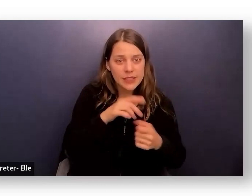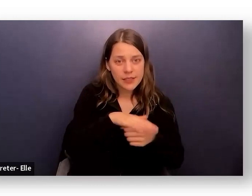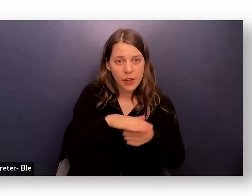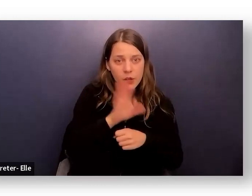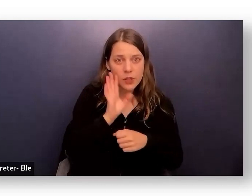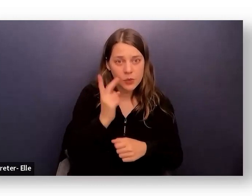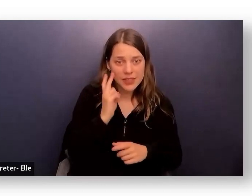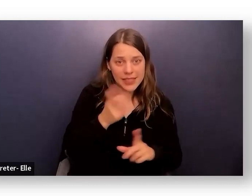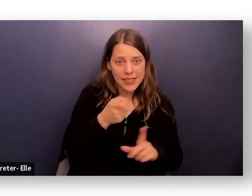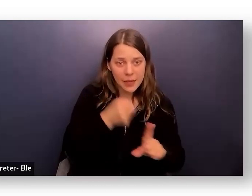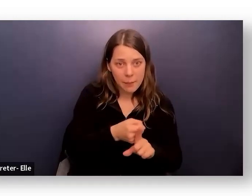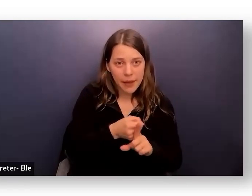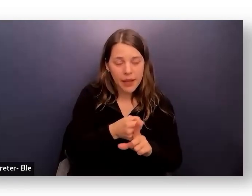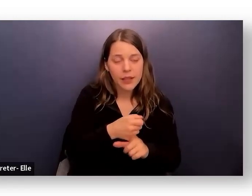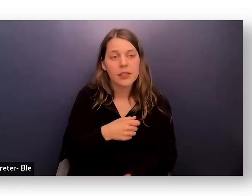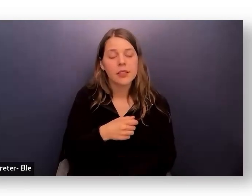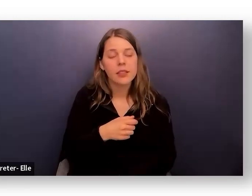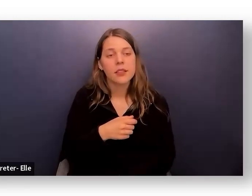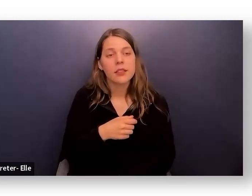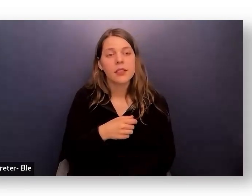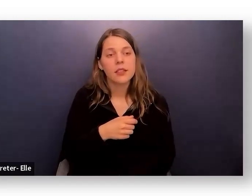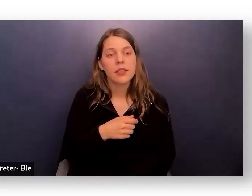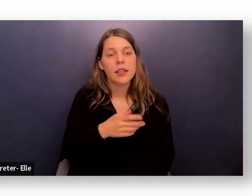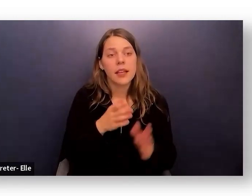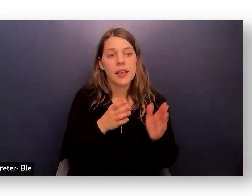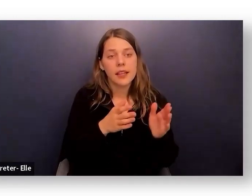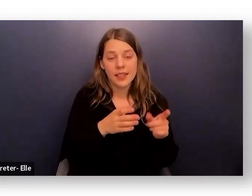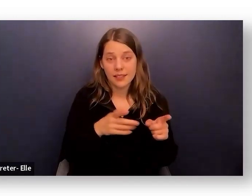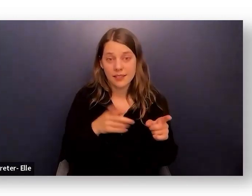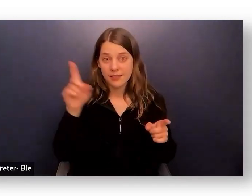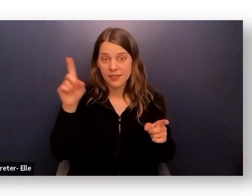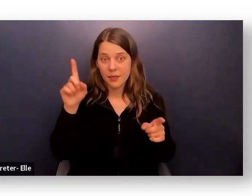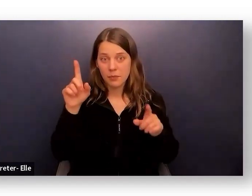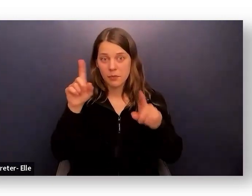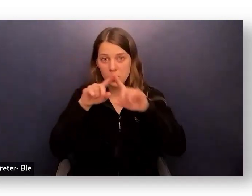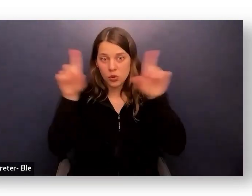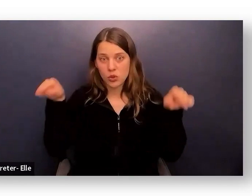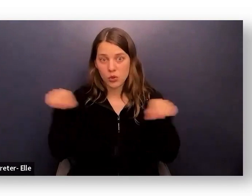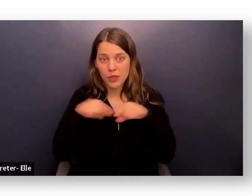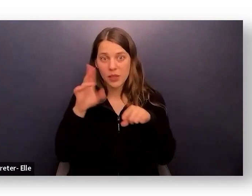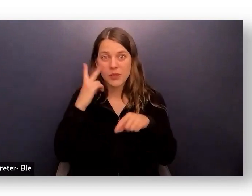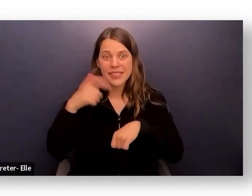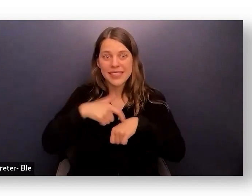Entonces, vamos a ver en las zonas significativas donde vamos a ver los impactos.